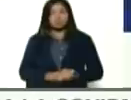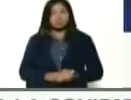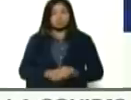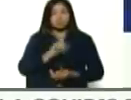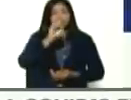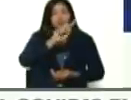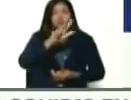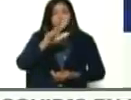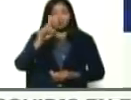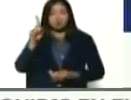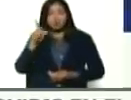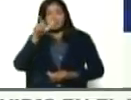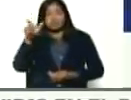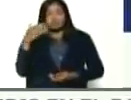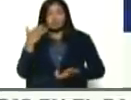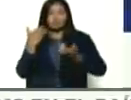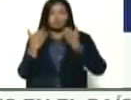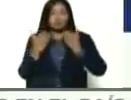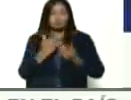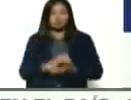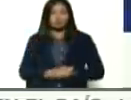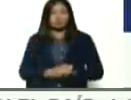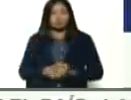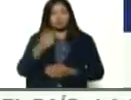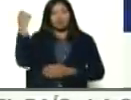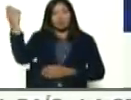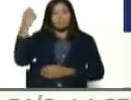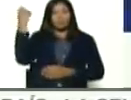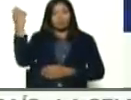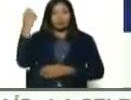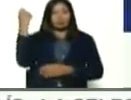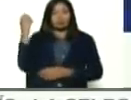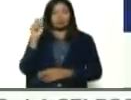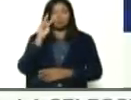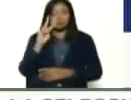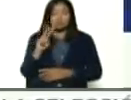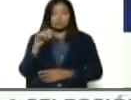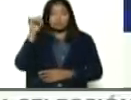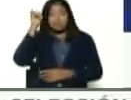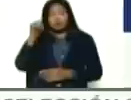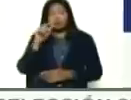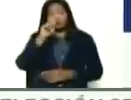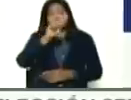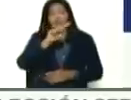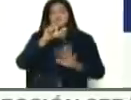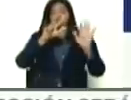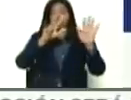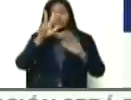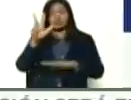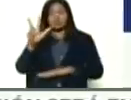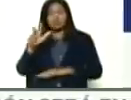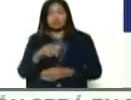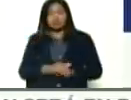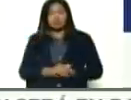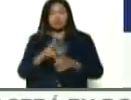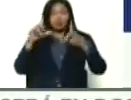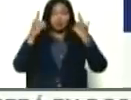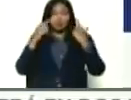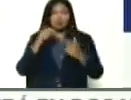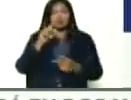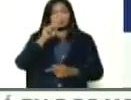131 casos apure piensa en la guay yaracuy 183 y la guaira